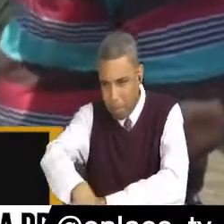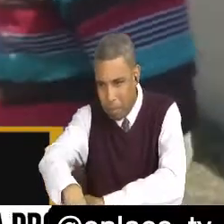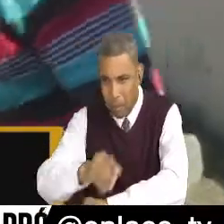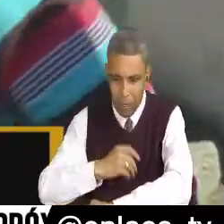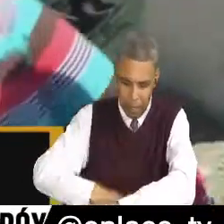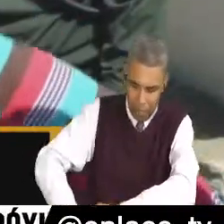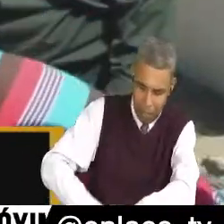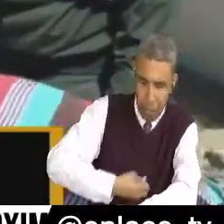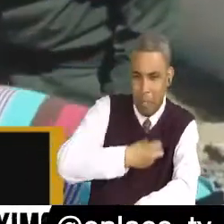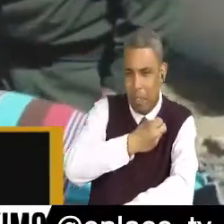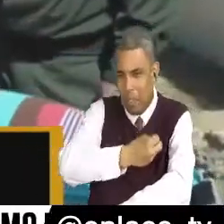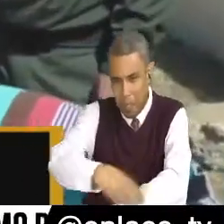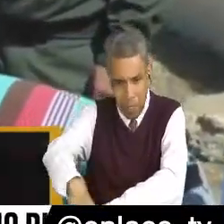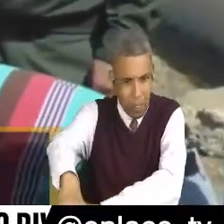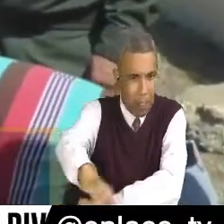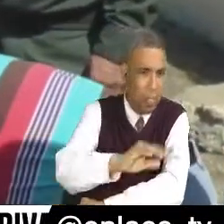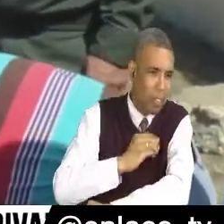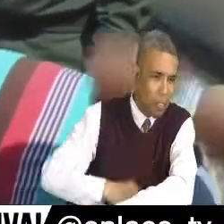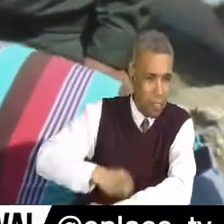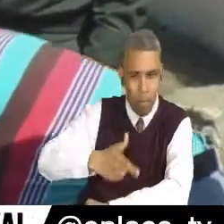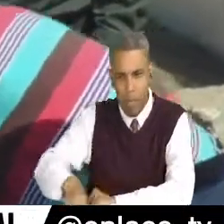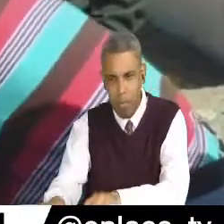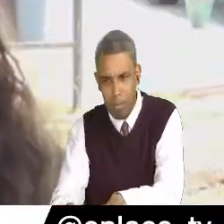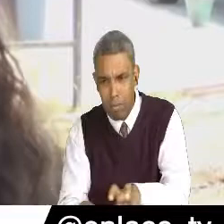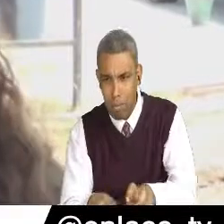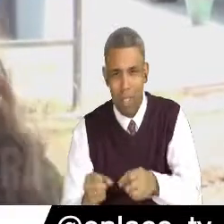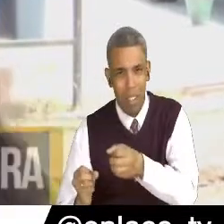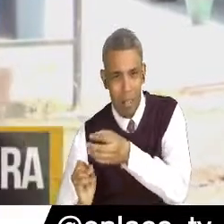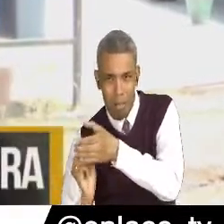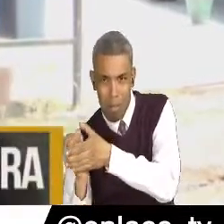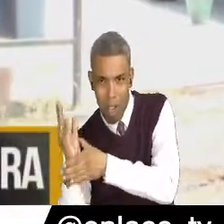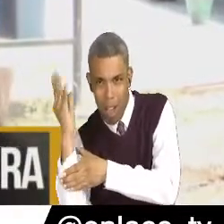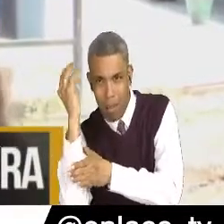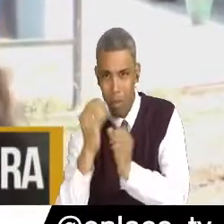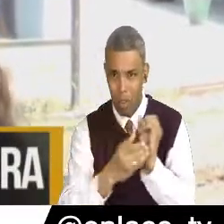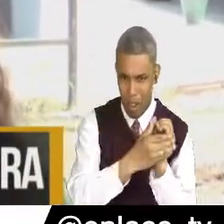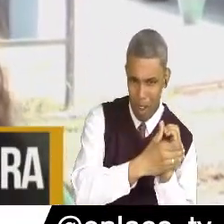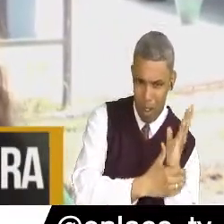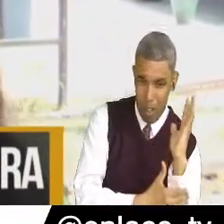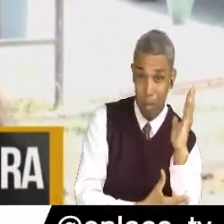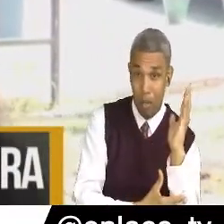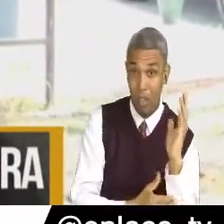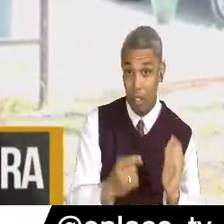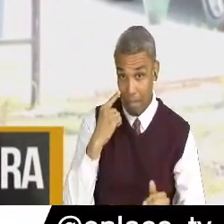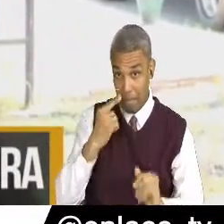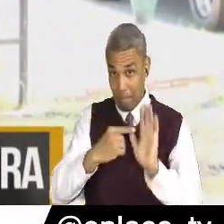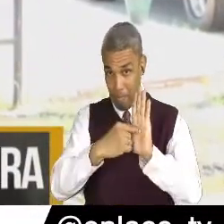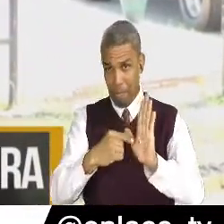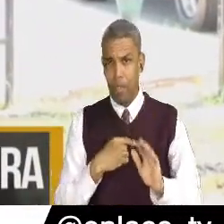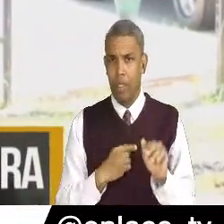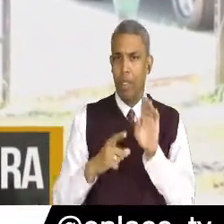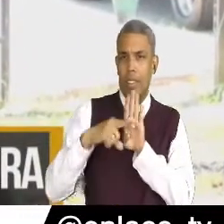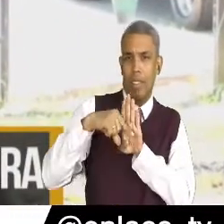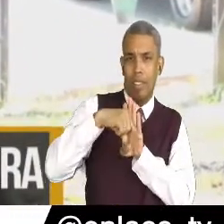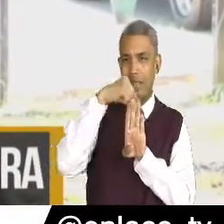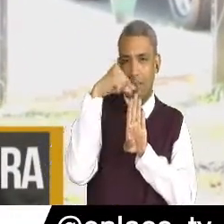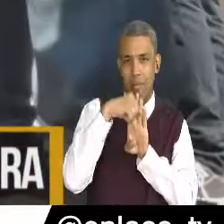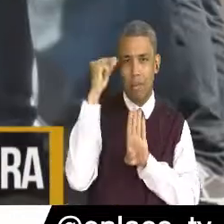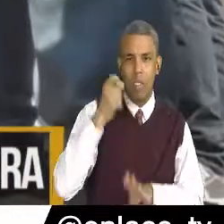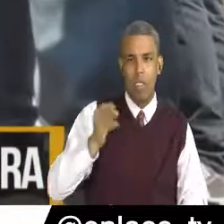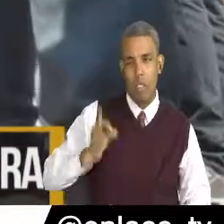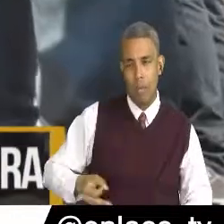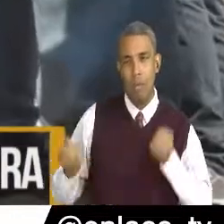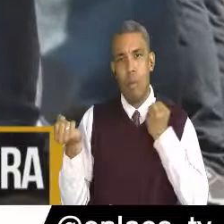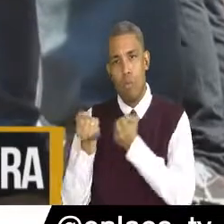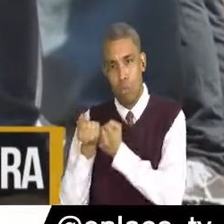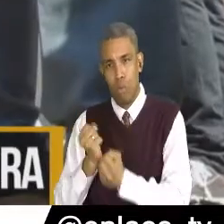la comunidad e instituciones del puerto petrolero. Bueno, realmente la Cámara de Comercio siempre ha apoyado estas iniciativas de la Alcaldía